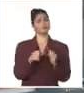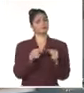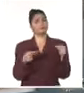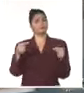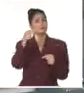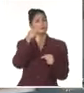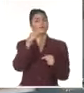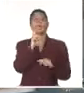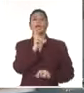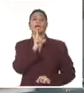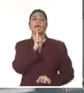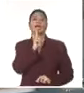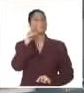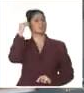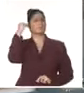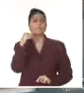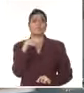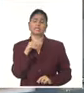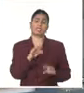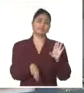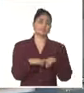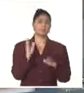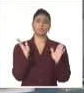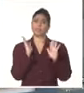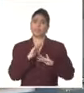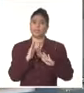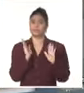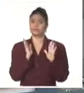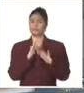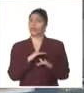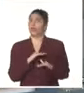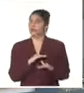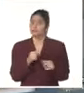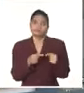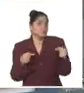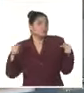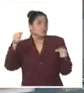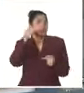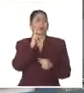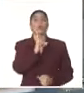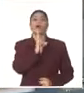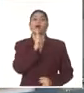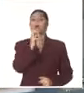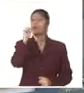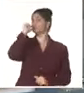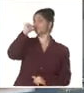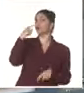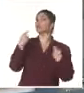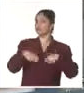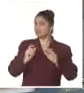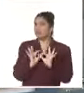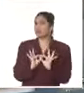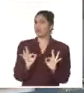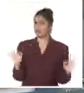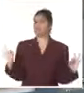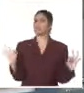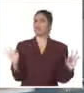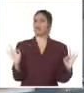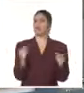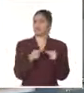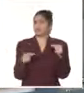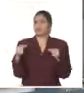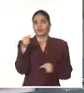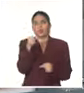agua escasea, pero sobre todo lo que es el agua de tomar y con los recursos que tengamos